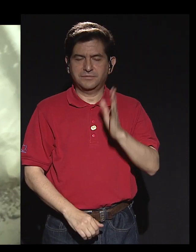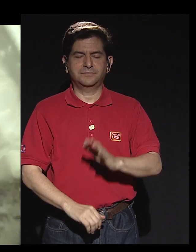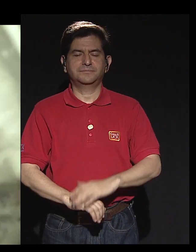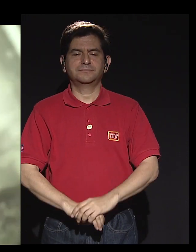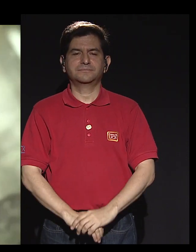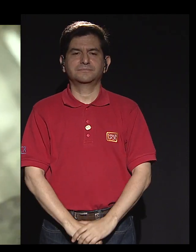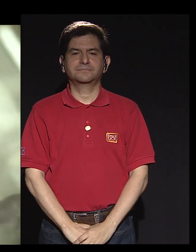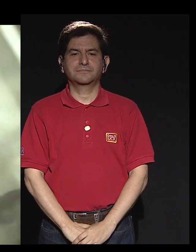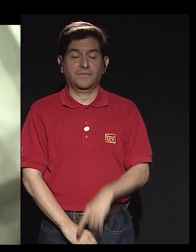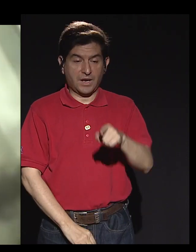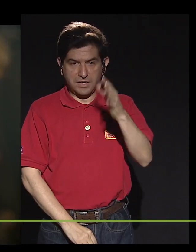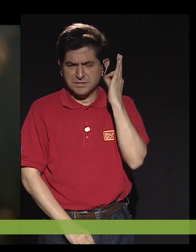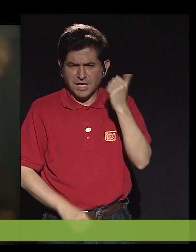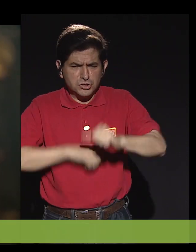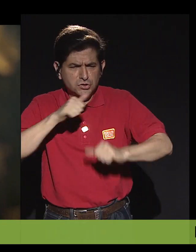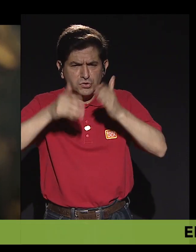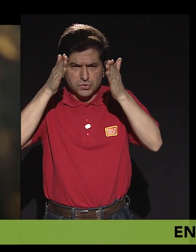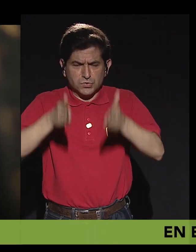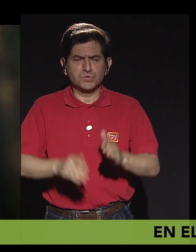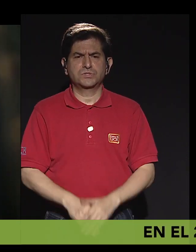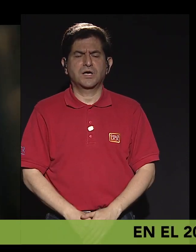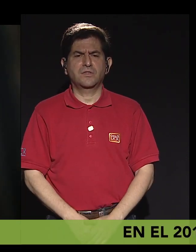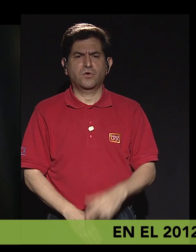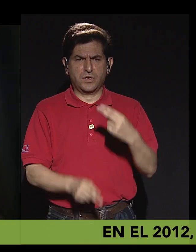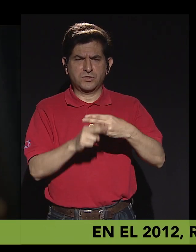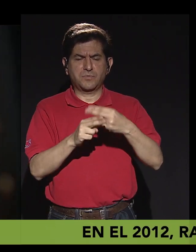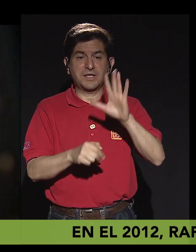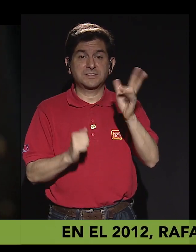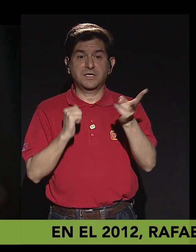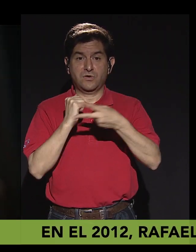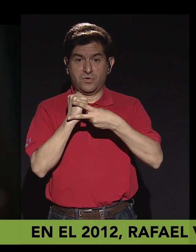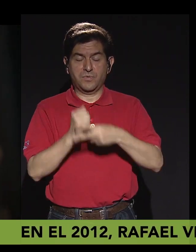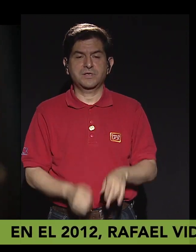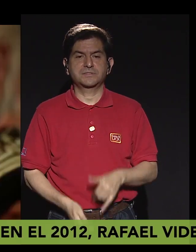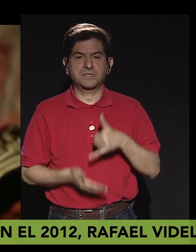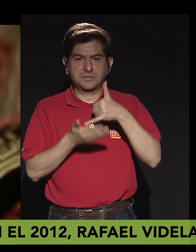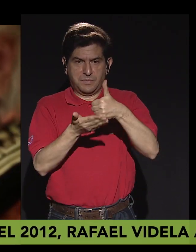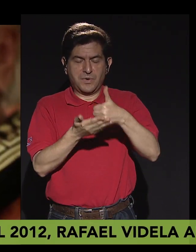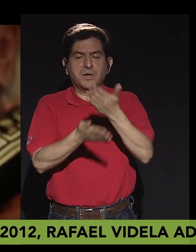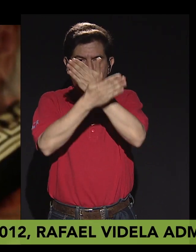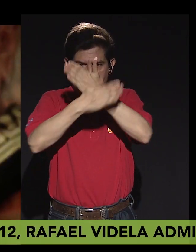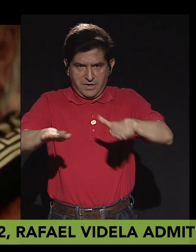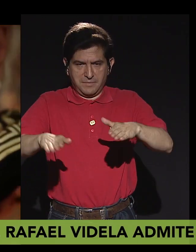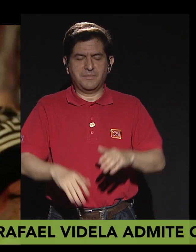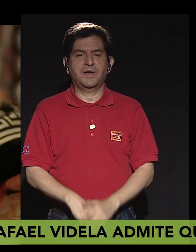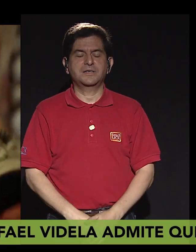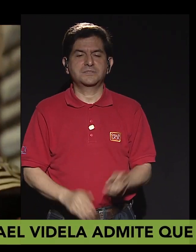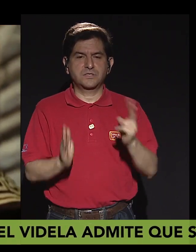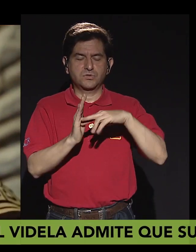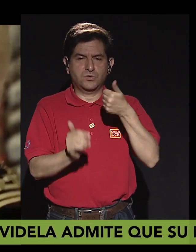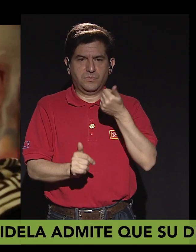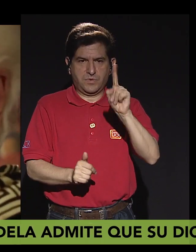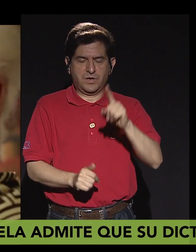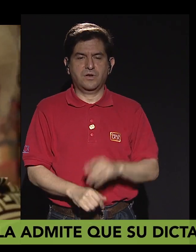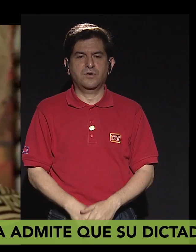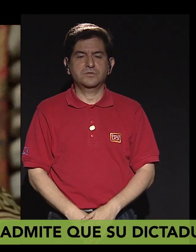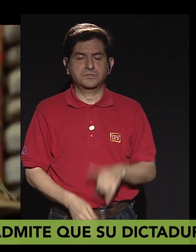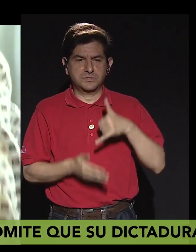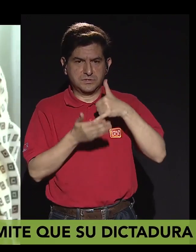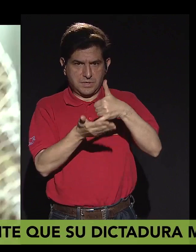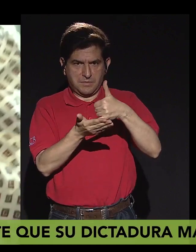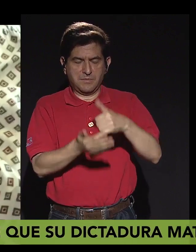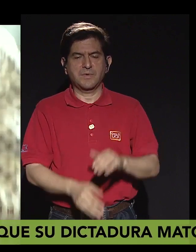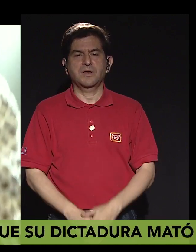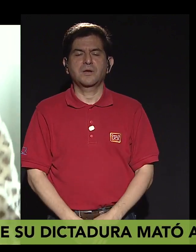abuelas. Estas mujeres luchadoras han sido nominadas en 5 ocasiones al Premio Nobel de la Paz y en el 2011